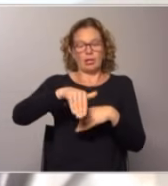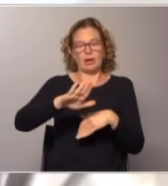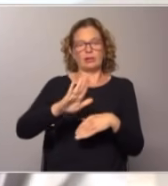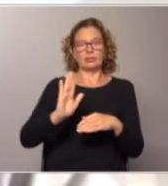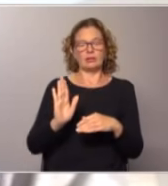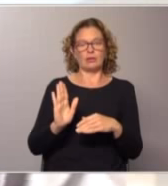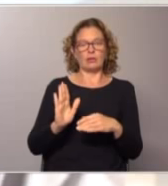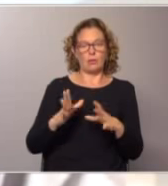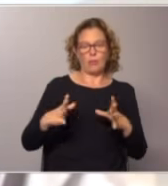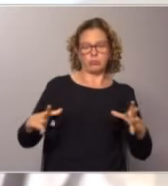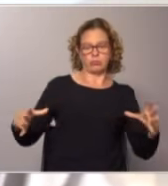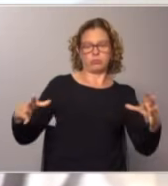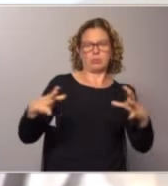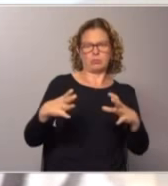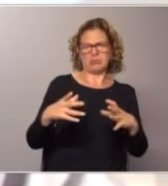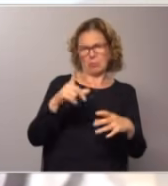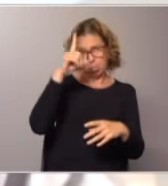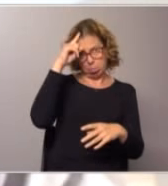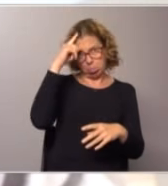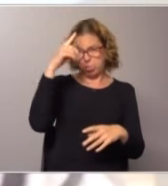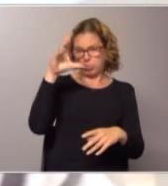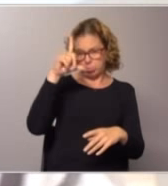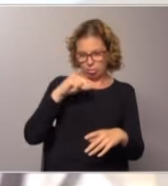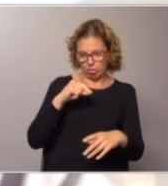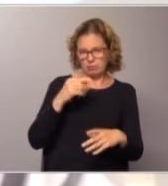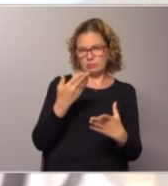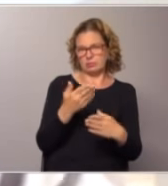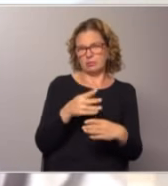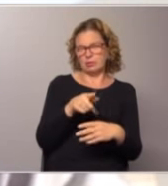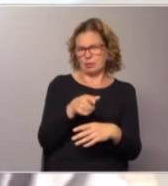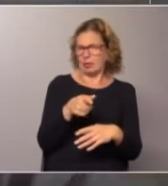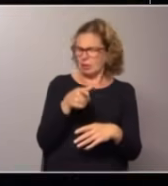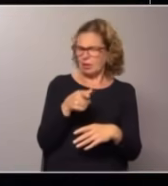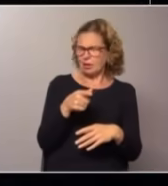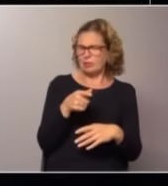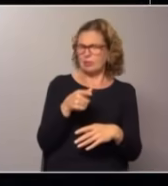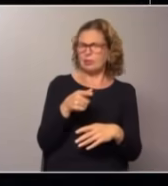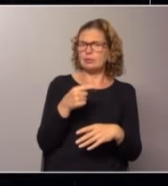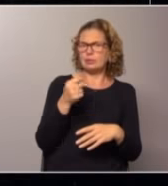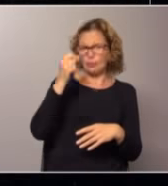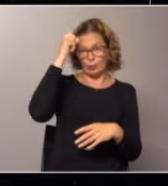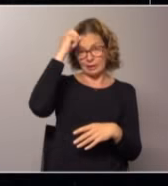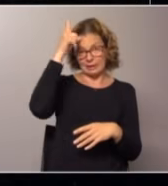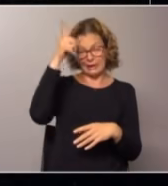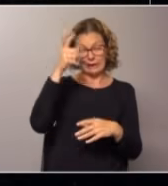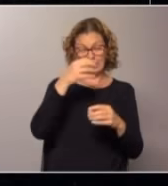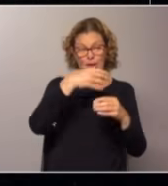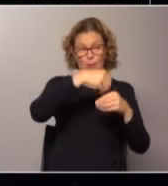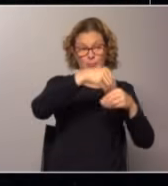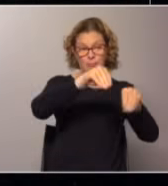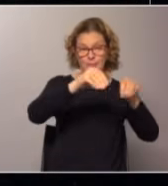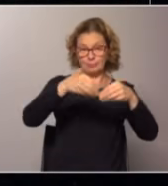amorfa de ignorantes no te va muchas veces lo que tiene en el malvinas lo que se llama una inteligencia distribuida